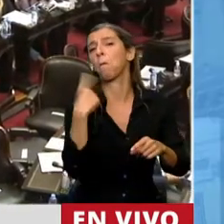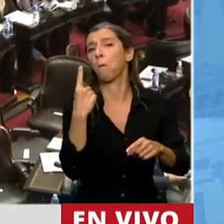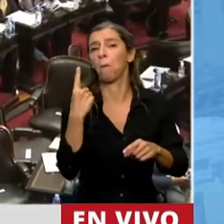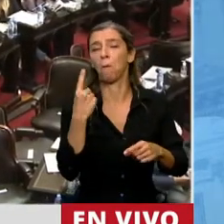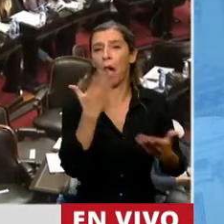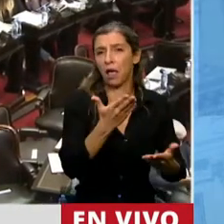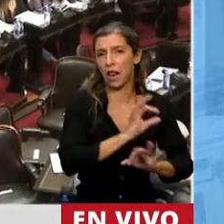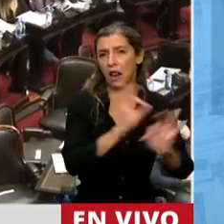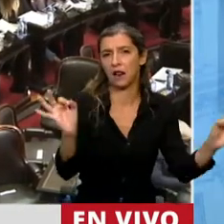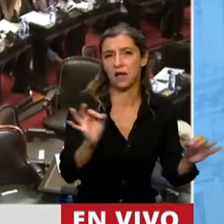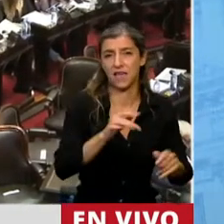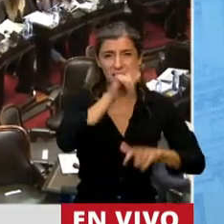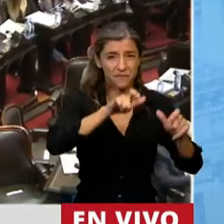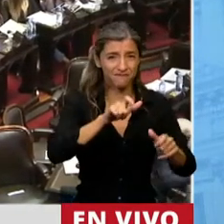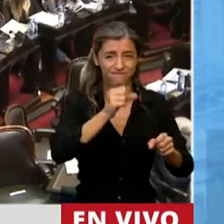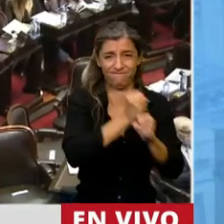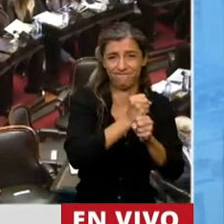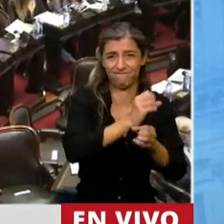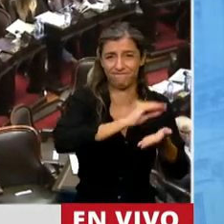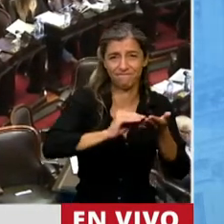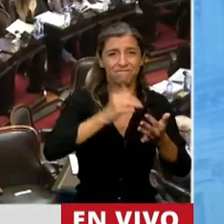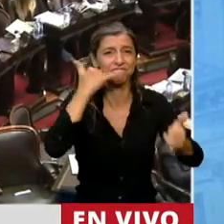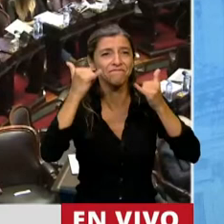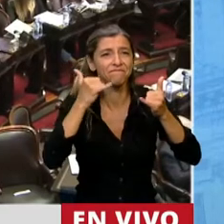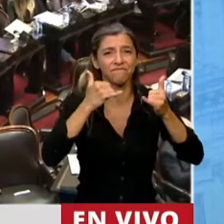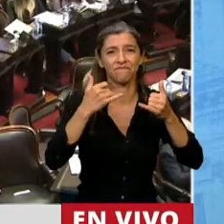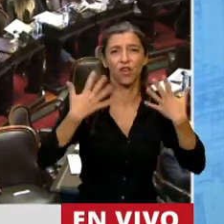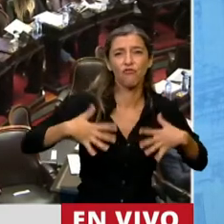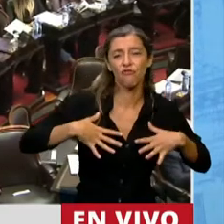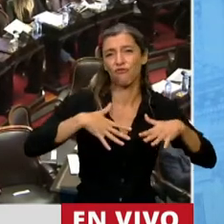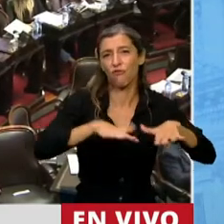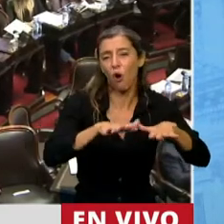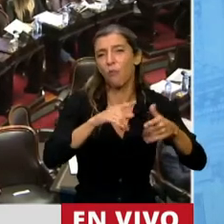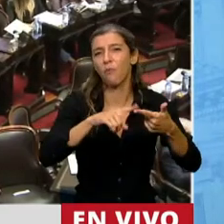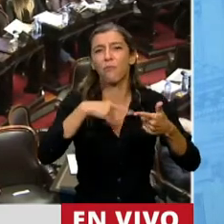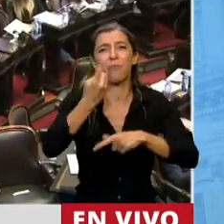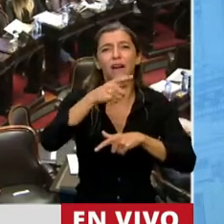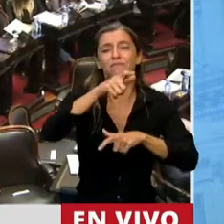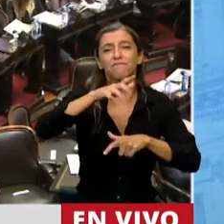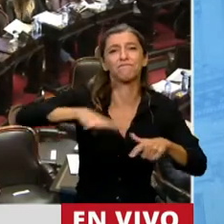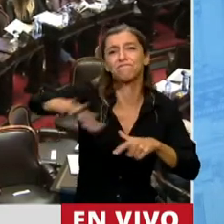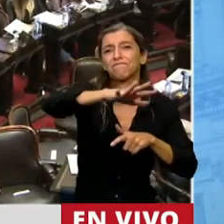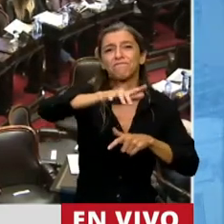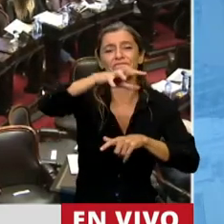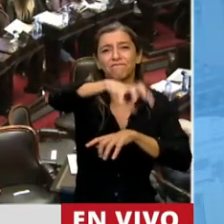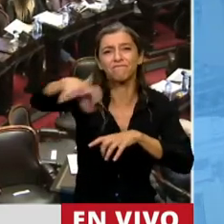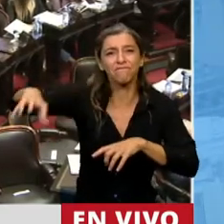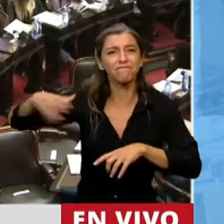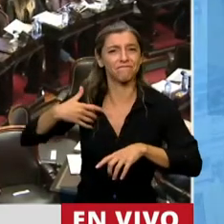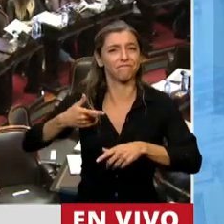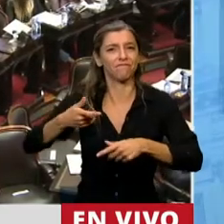trabajadoras textiles, hacheras, telefonistas, empleadas de comercios, de almacenes de ramos generales,